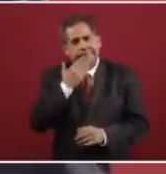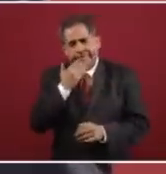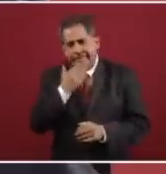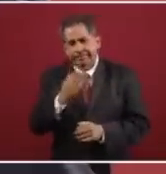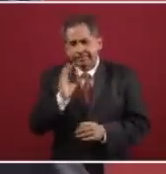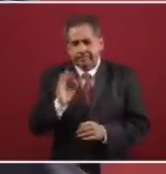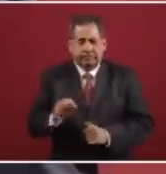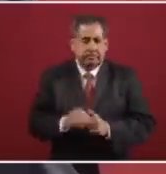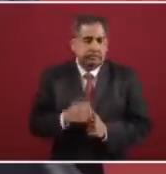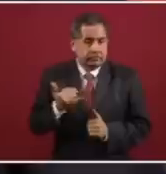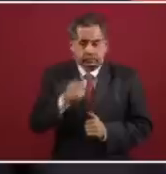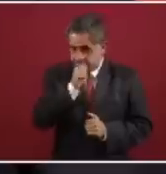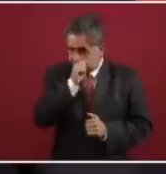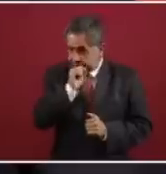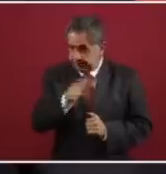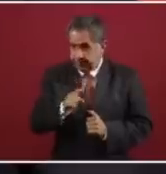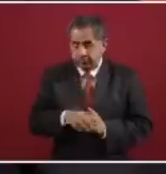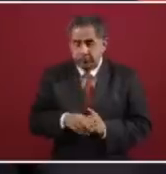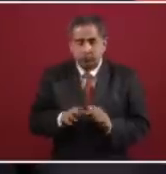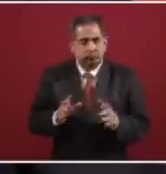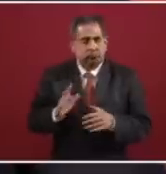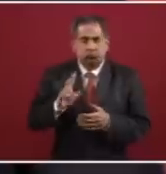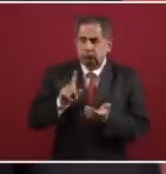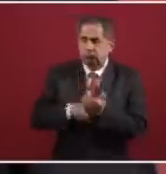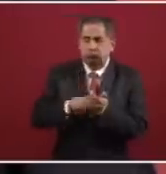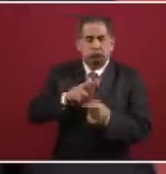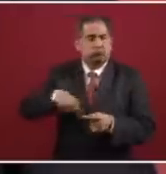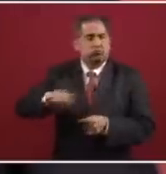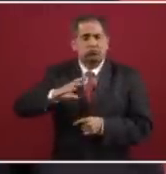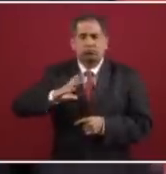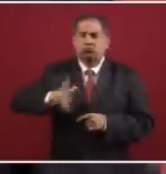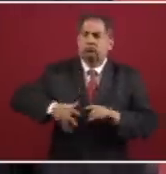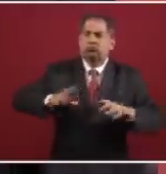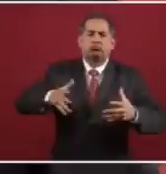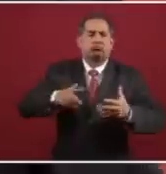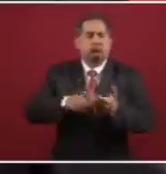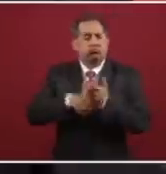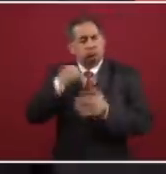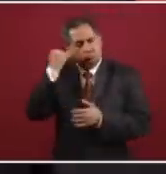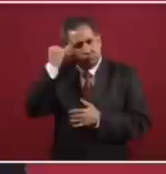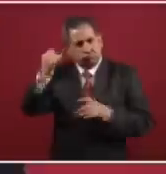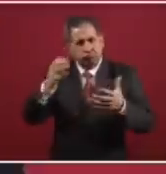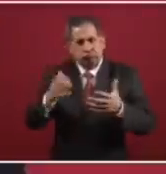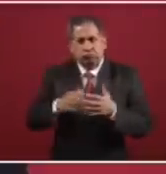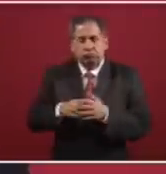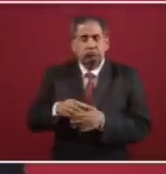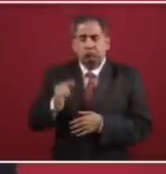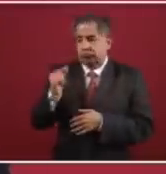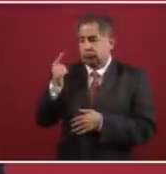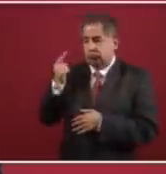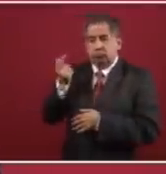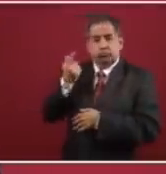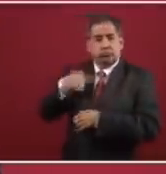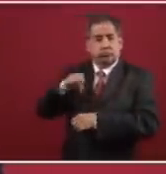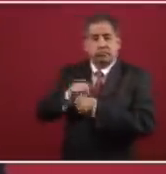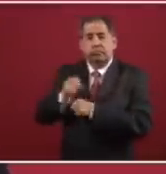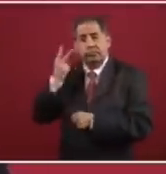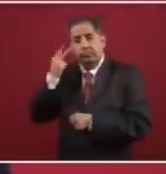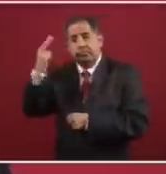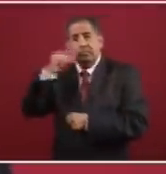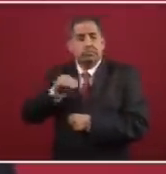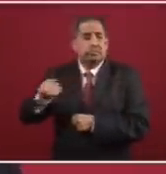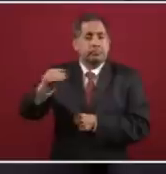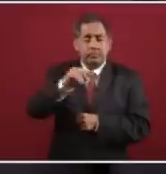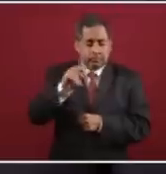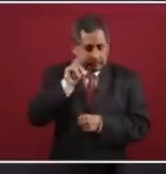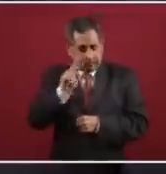y que es un orgullo. Imagínense la gira del fin de semana.